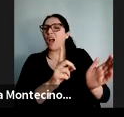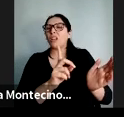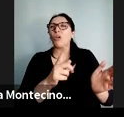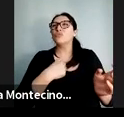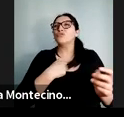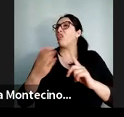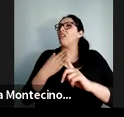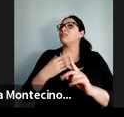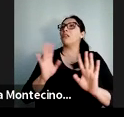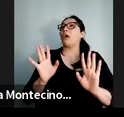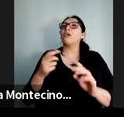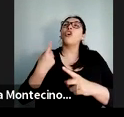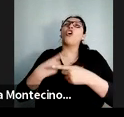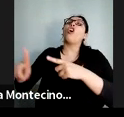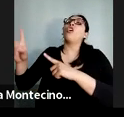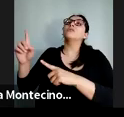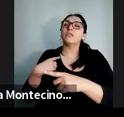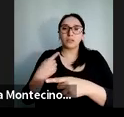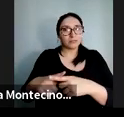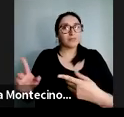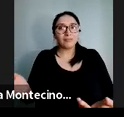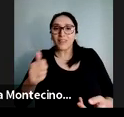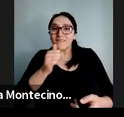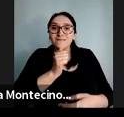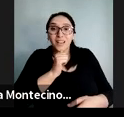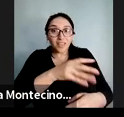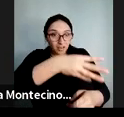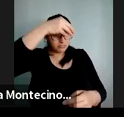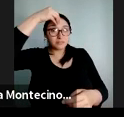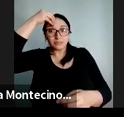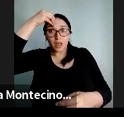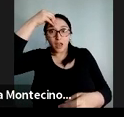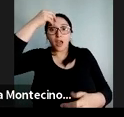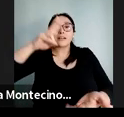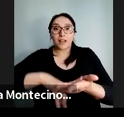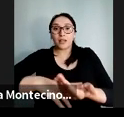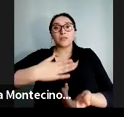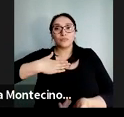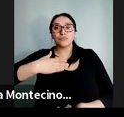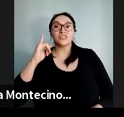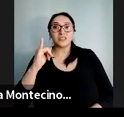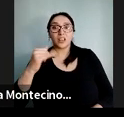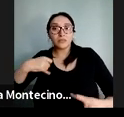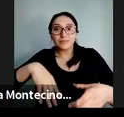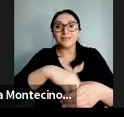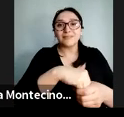tantas terminologías en inglés y que no representan su realidad material en el fondo.